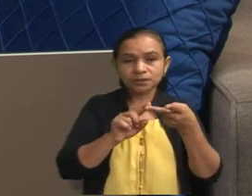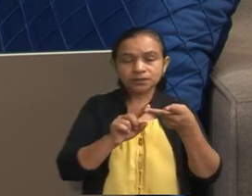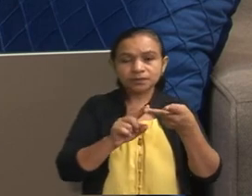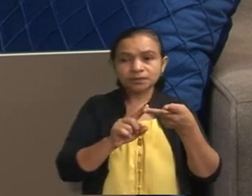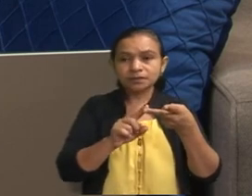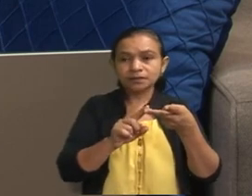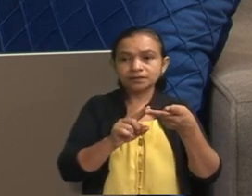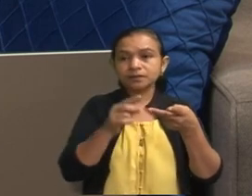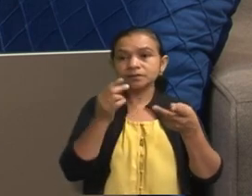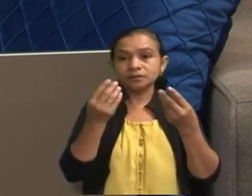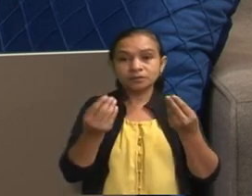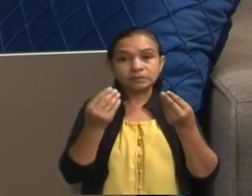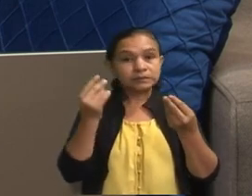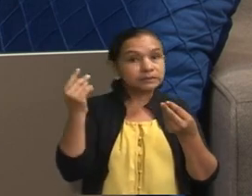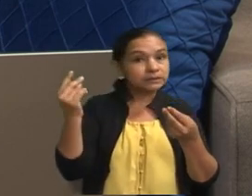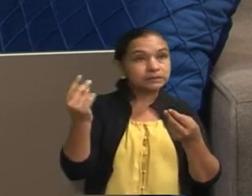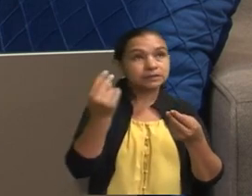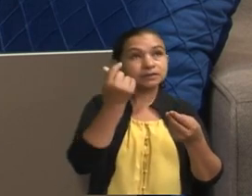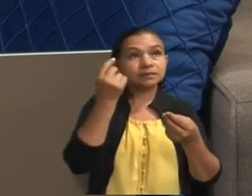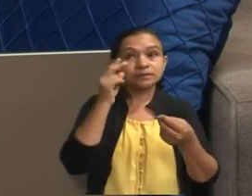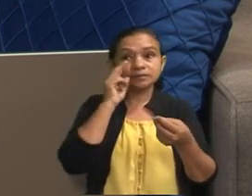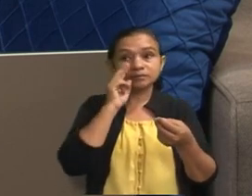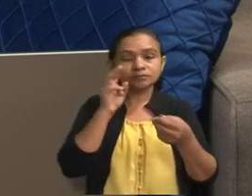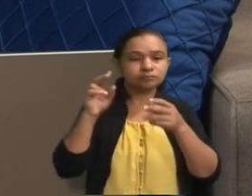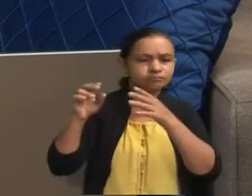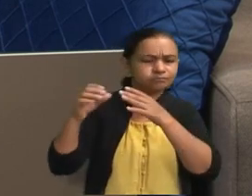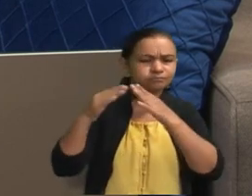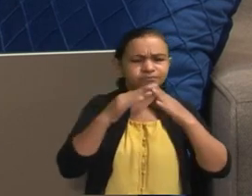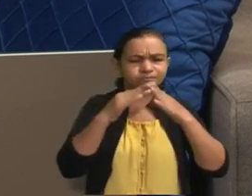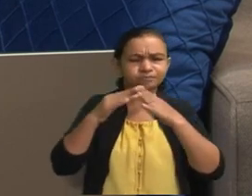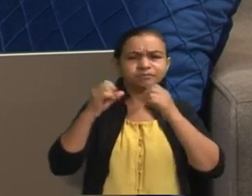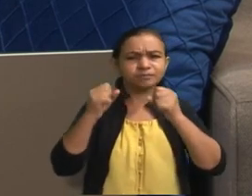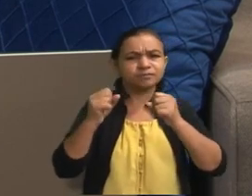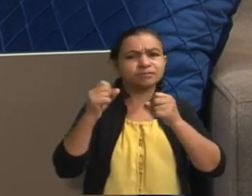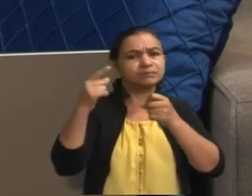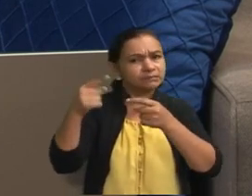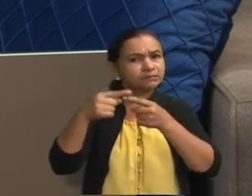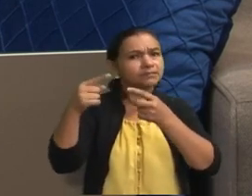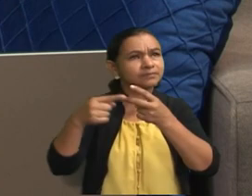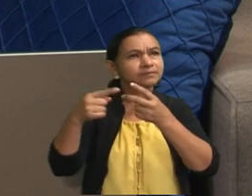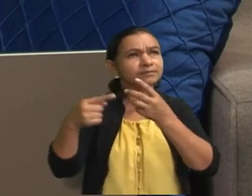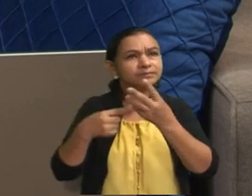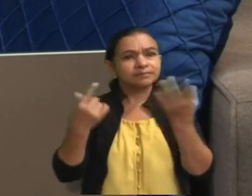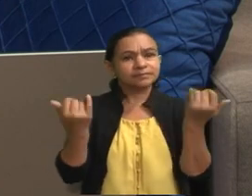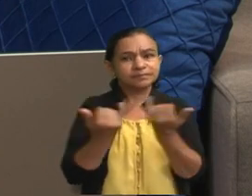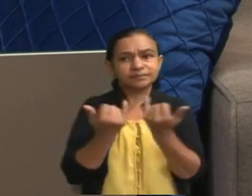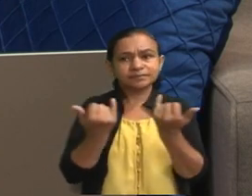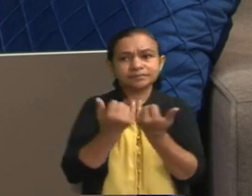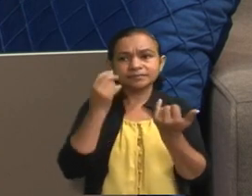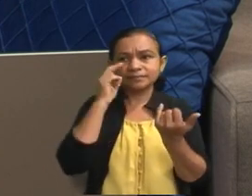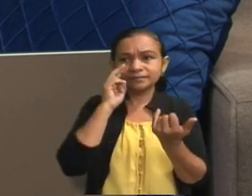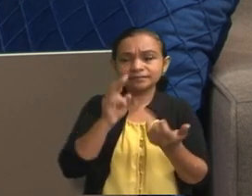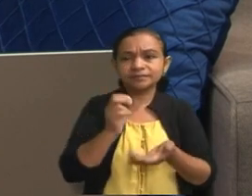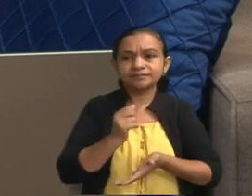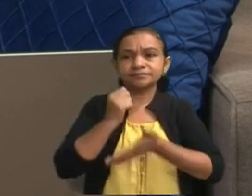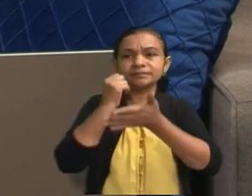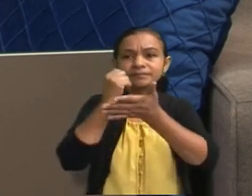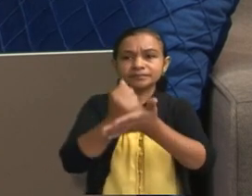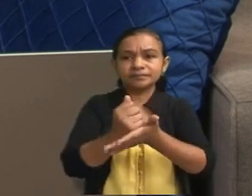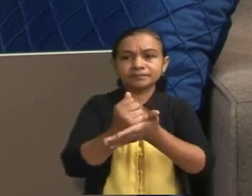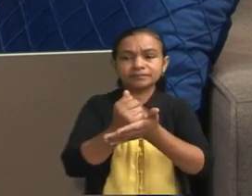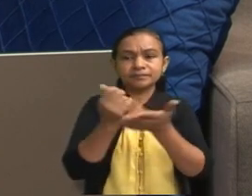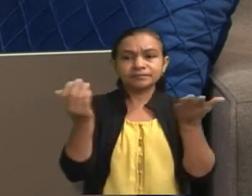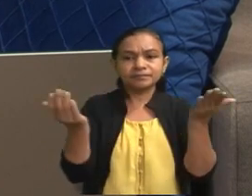para procesar muy rápido los terremotos. Y también tuvimos ayuda de